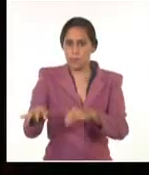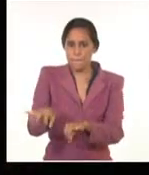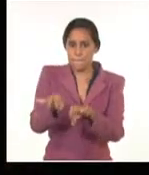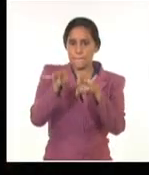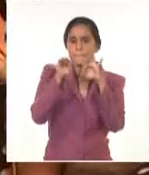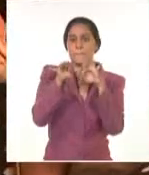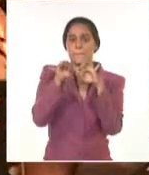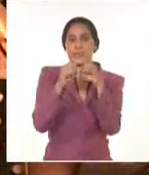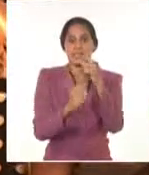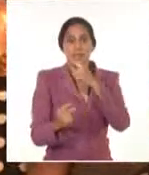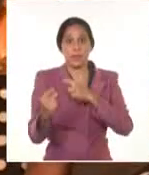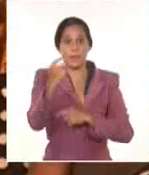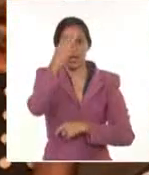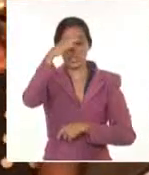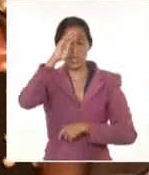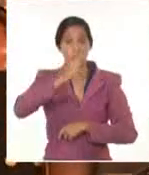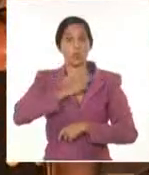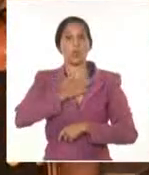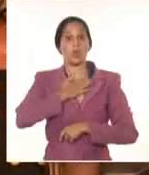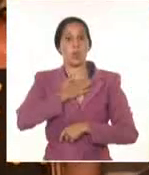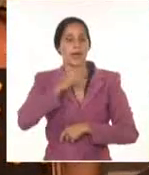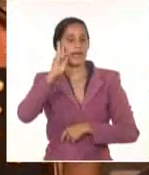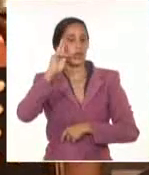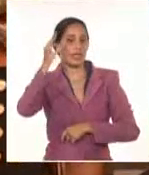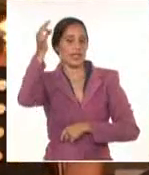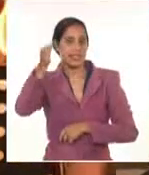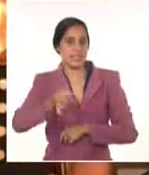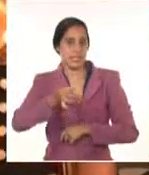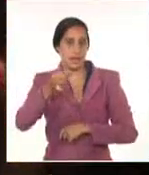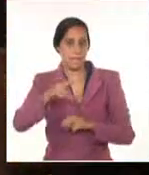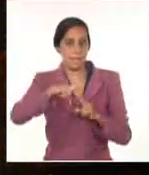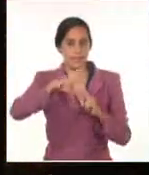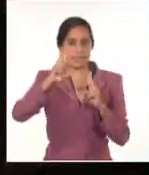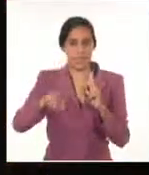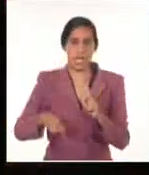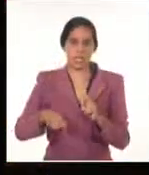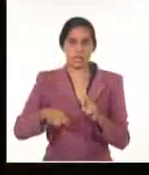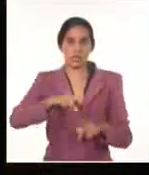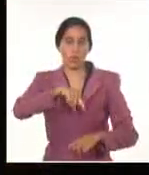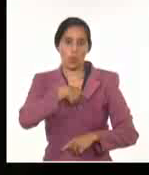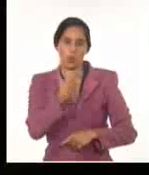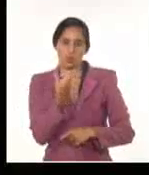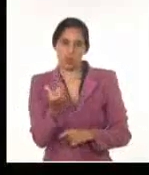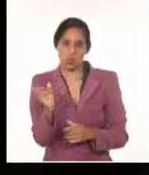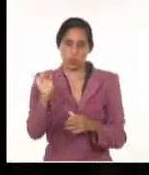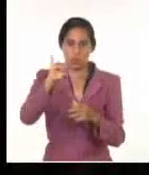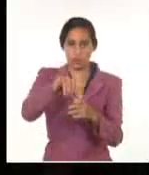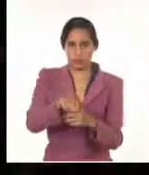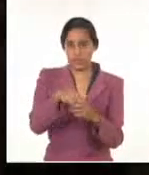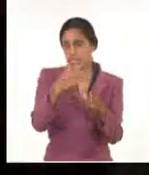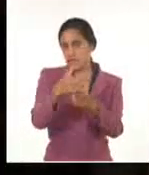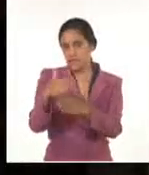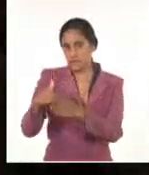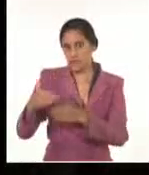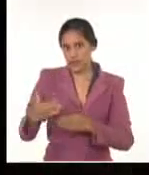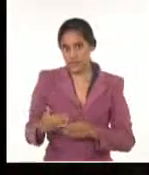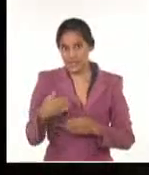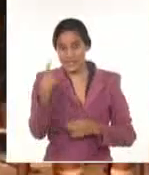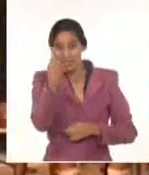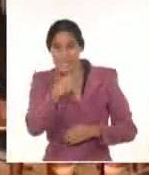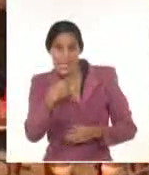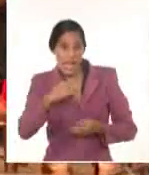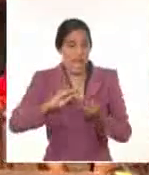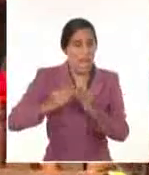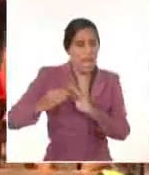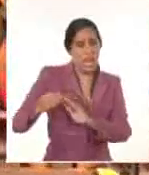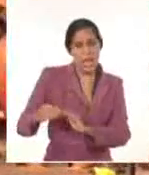no se olvide que el Teatro Bufo y luego el Vernáculo legaron a la cultura cubana auténticas expresiones de diálogo con los